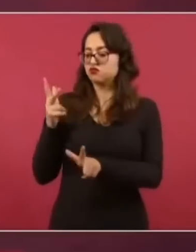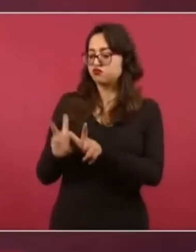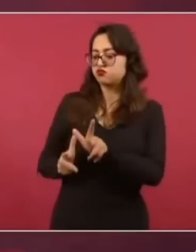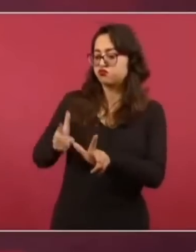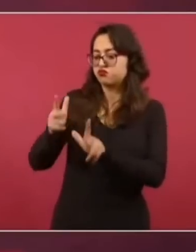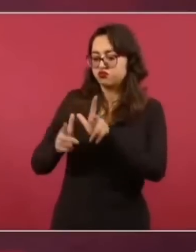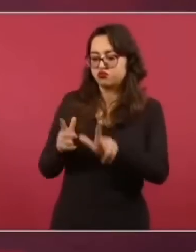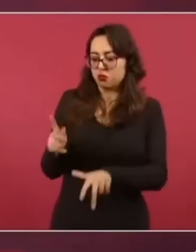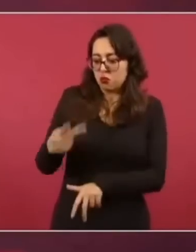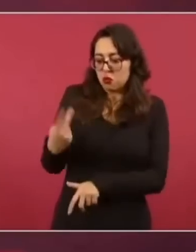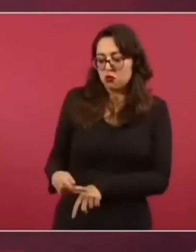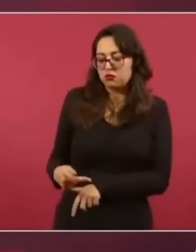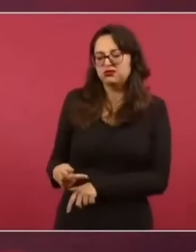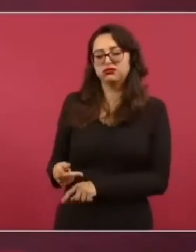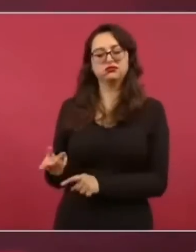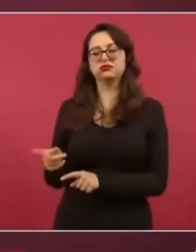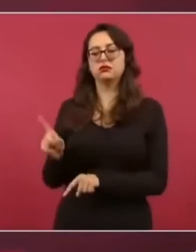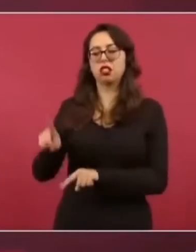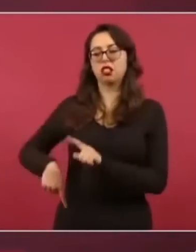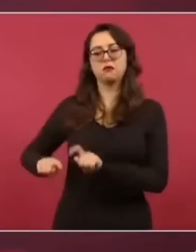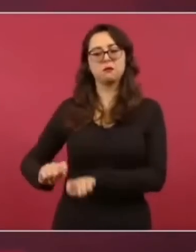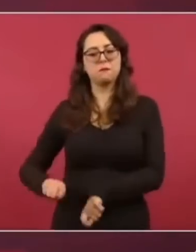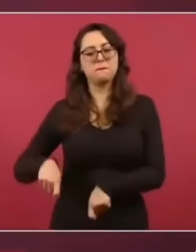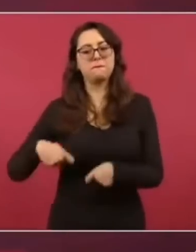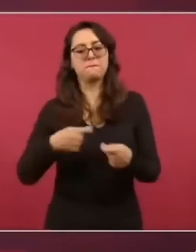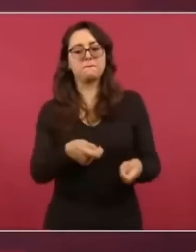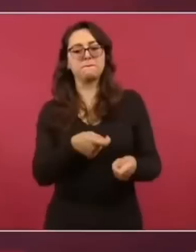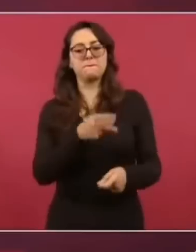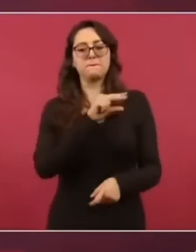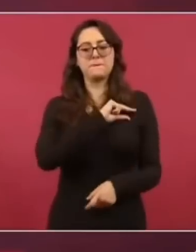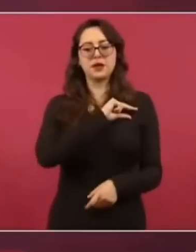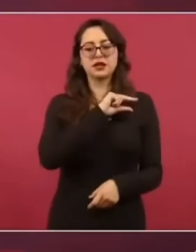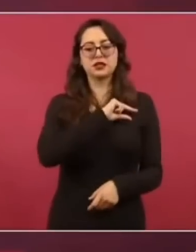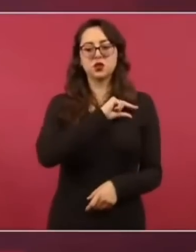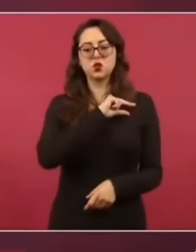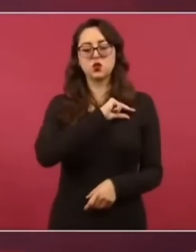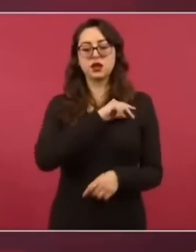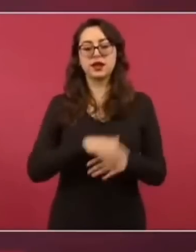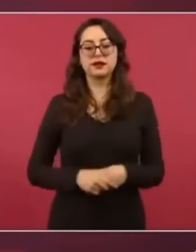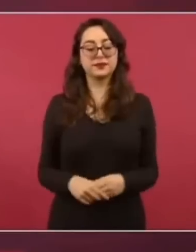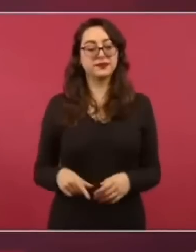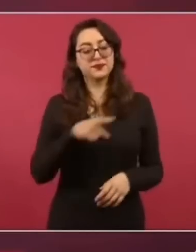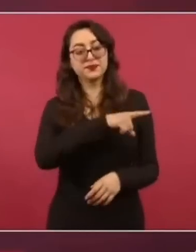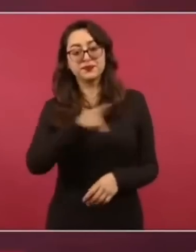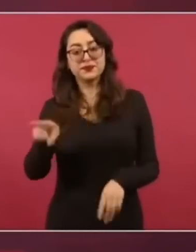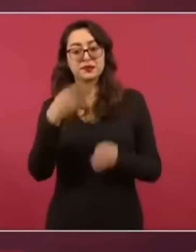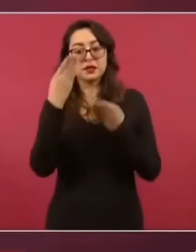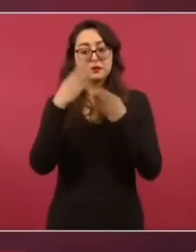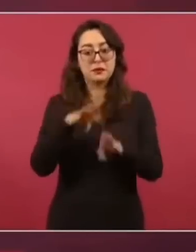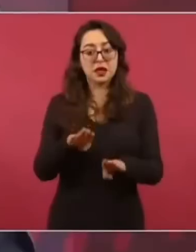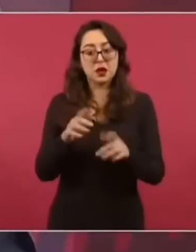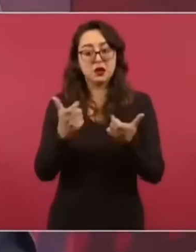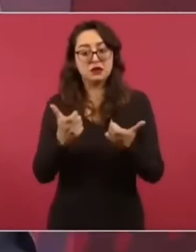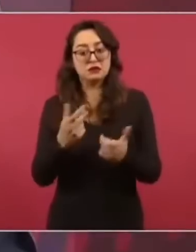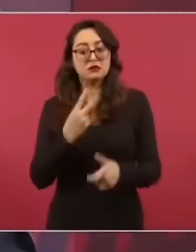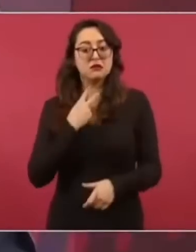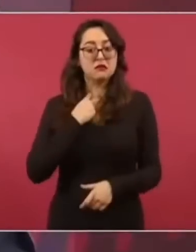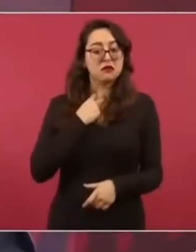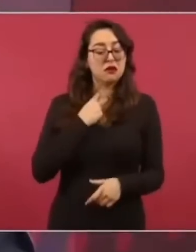Rescató a los banqueros que habían obtenido